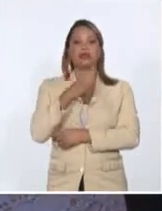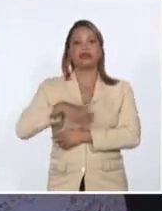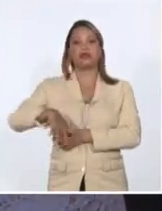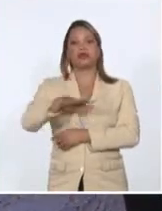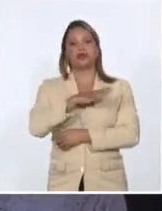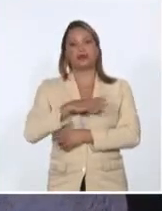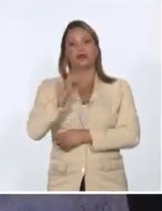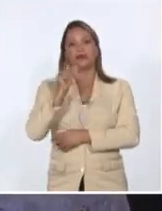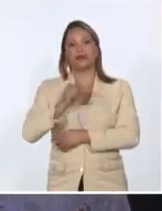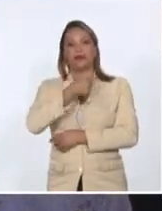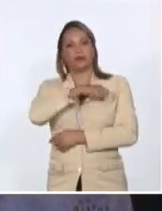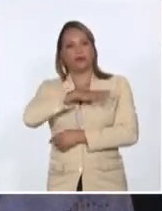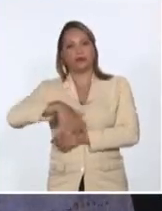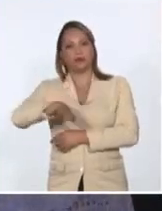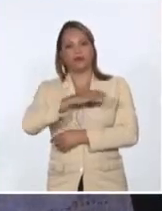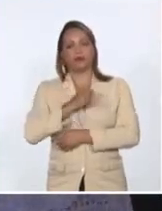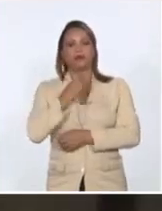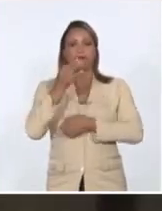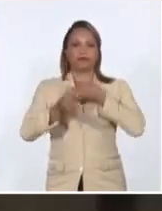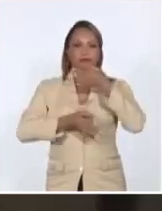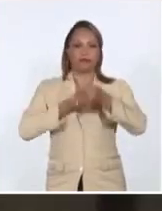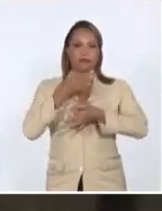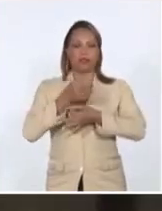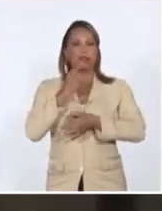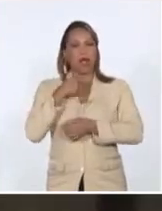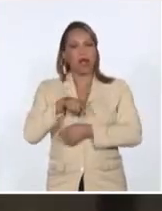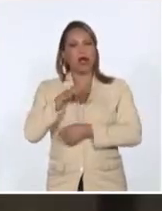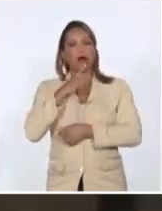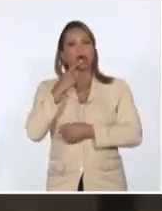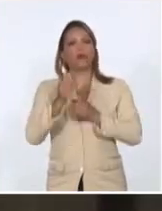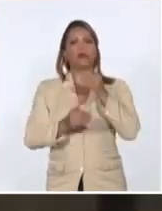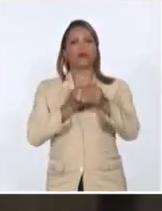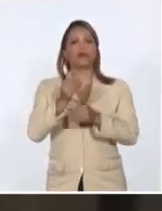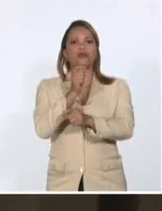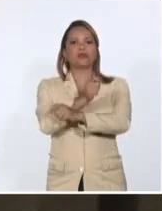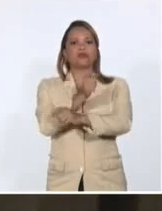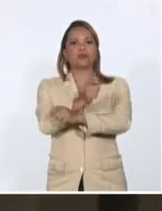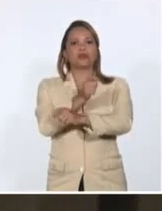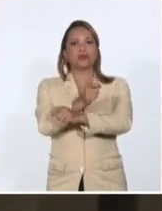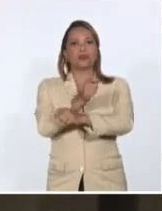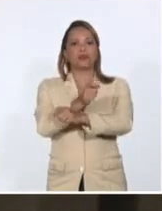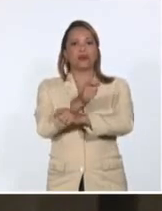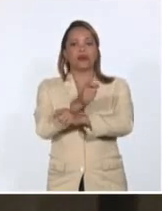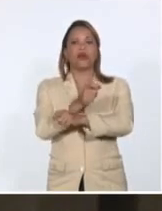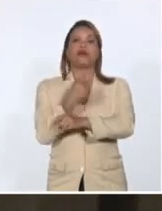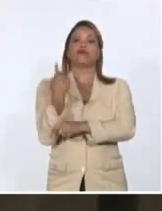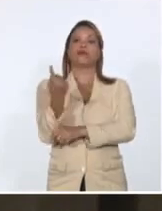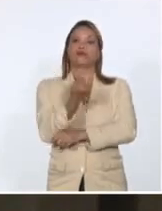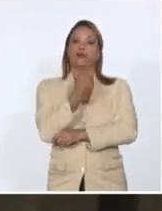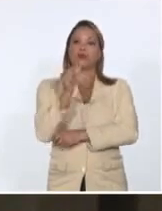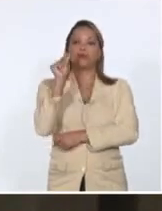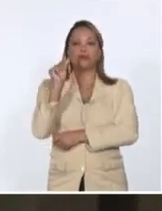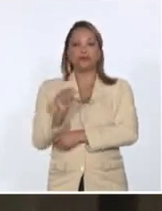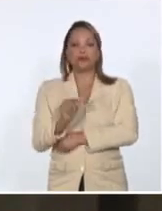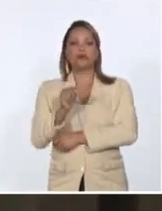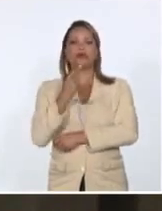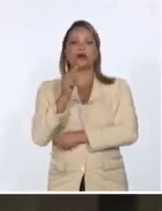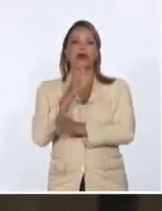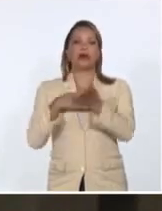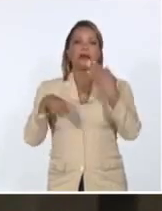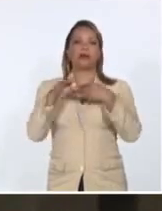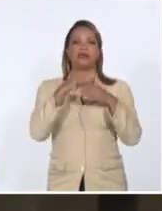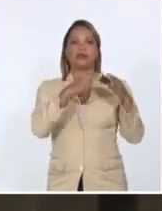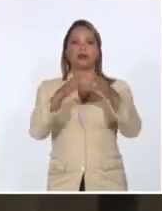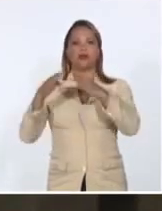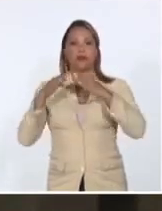de toda la sociedad. Ahora yo creo que tiene que venir un proceso de capacitación de todos los actores que tenemos, sobre todo a nivel comunitario.